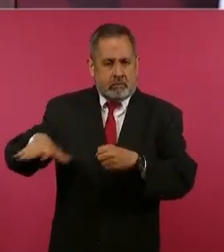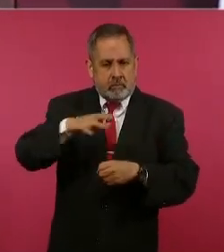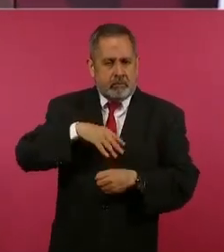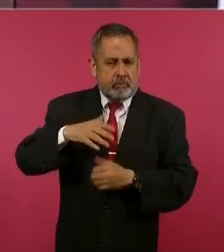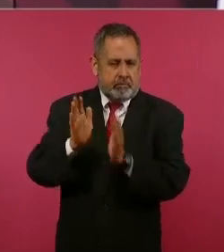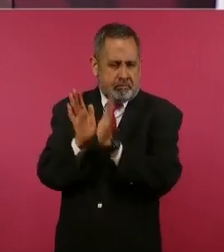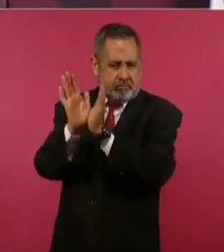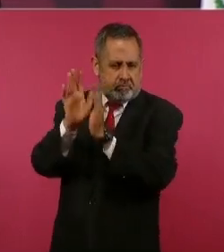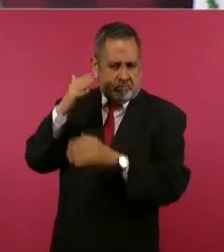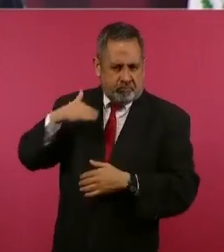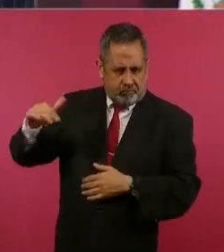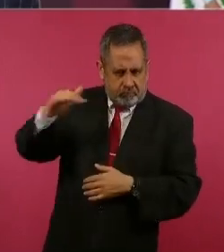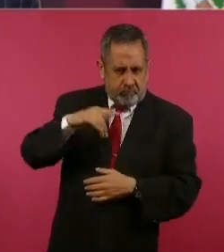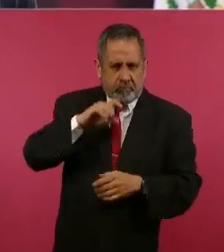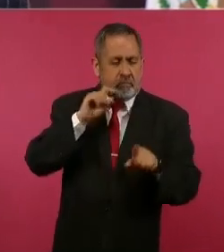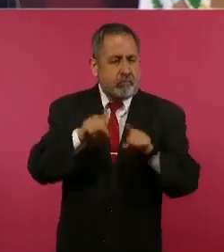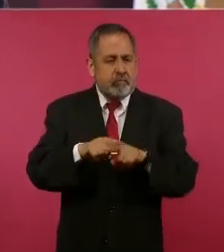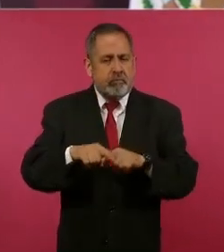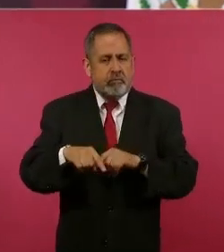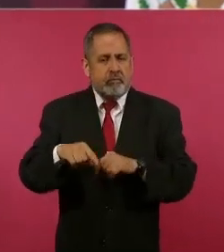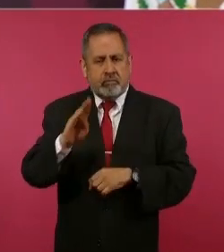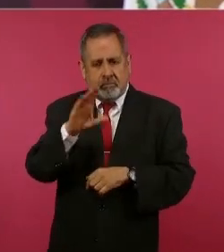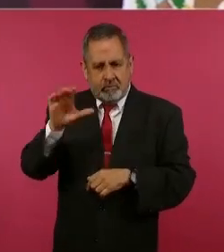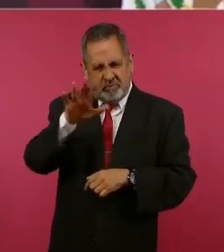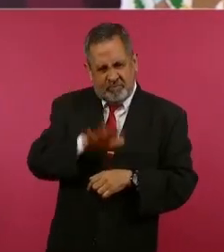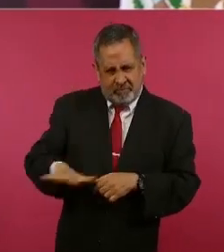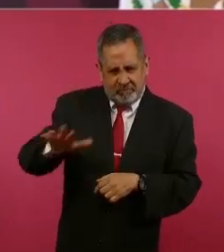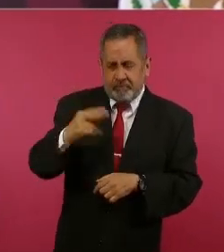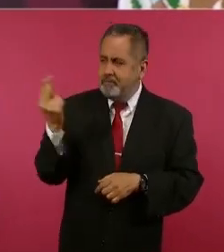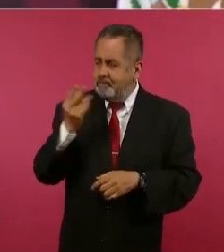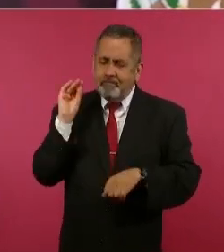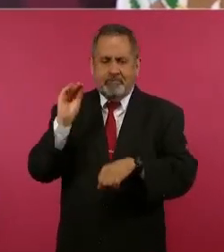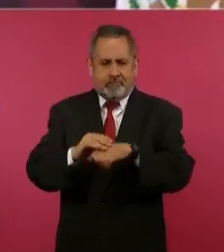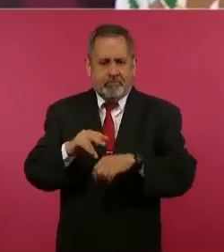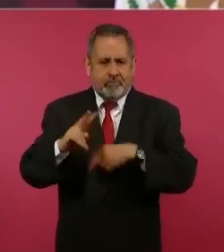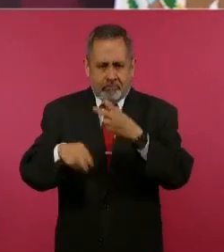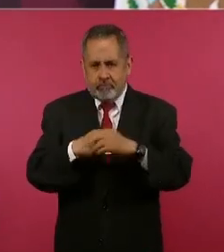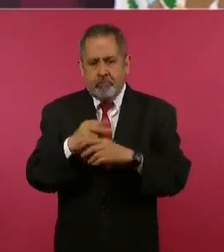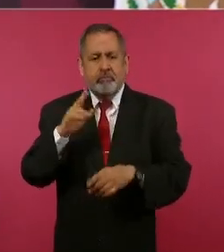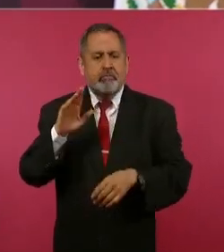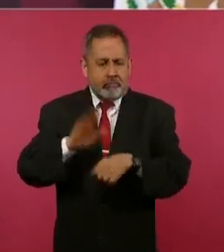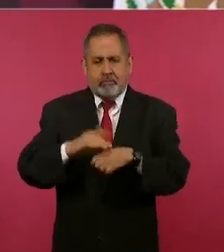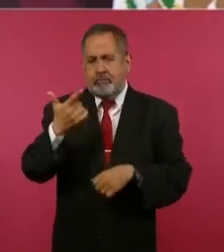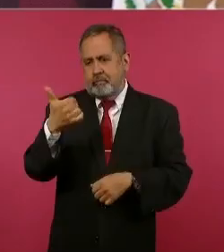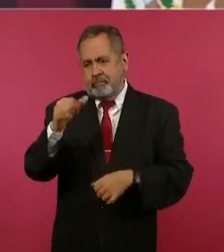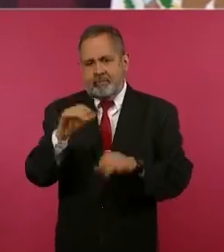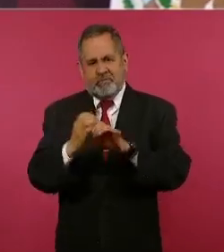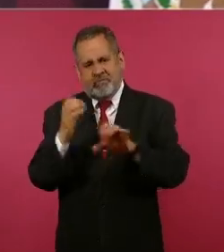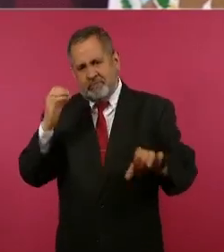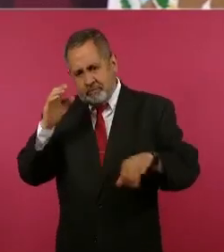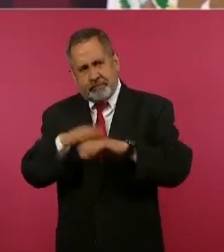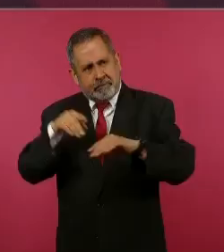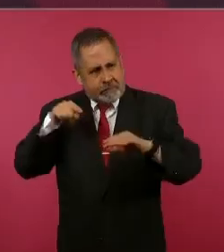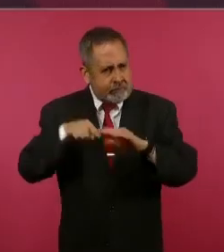a necesitar hacer otro gasoducto.